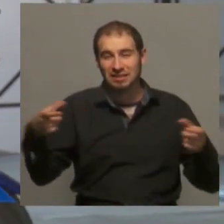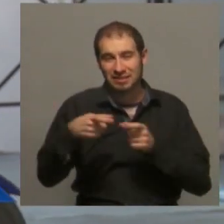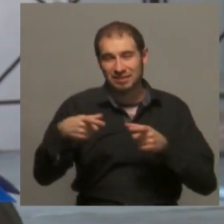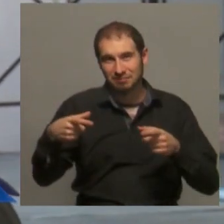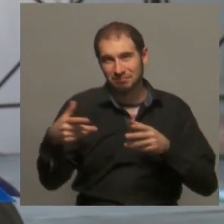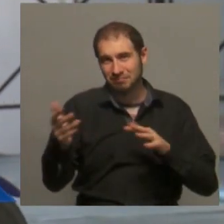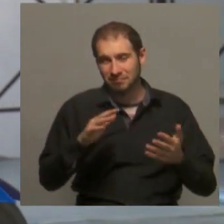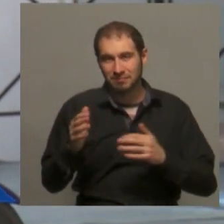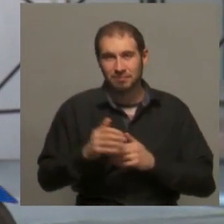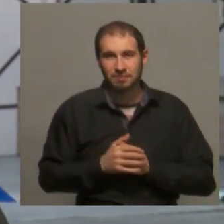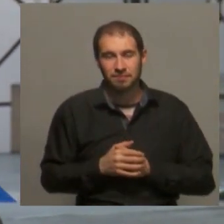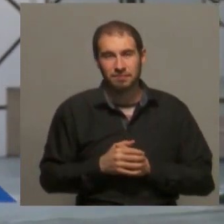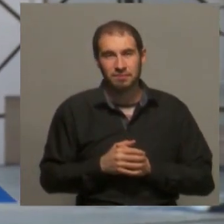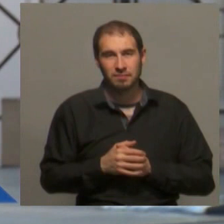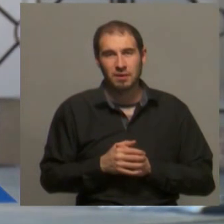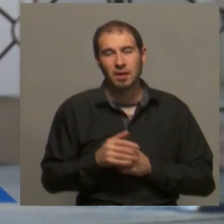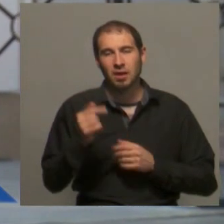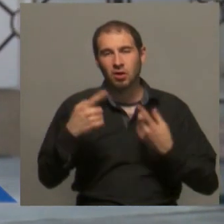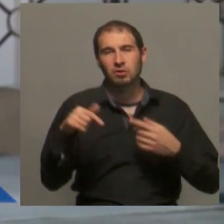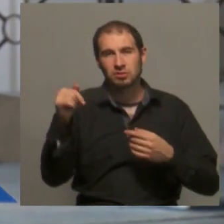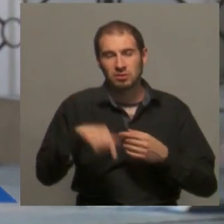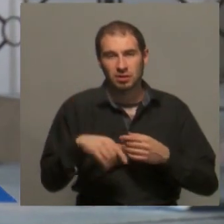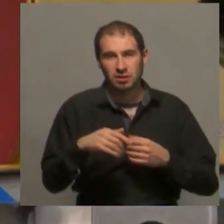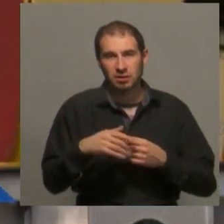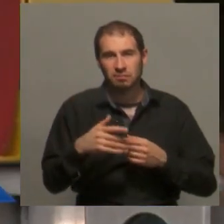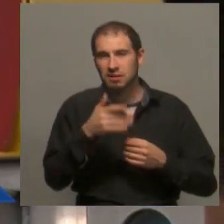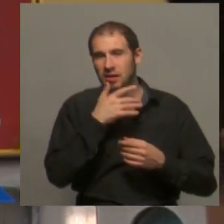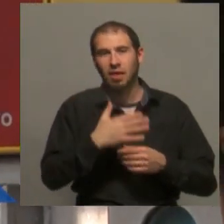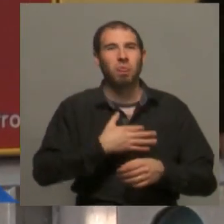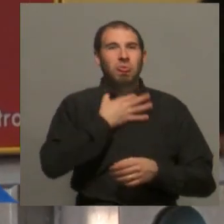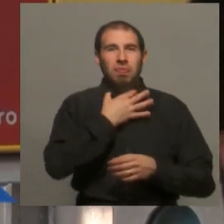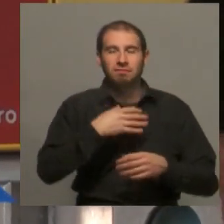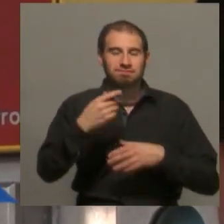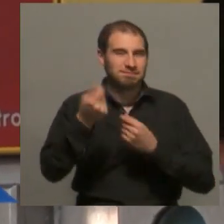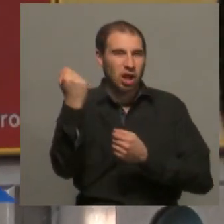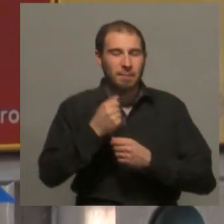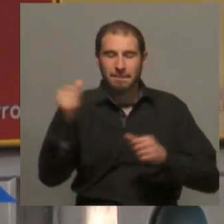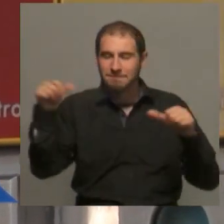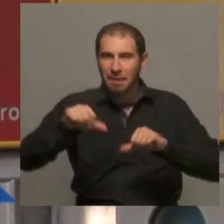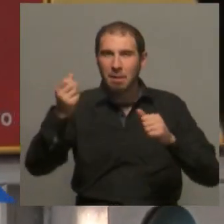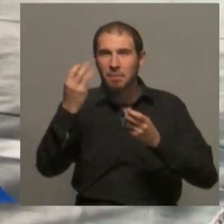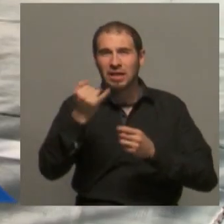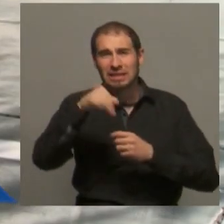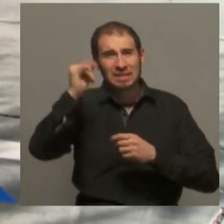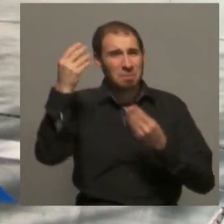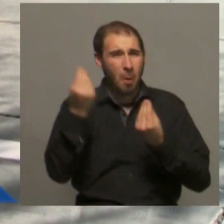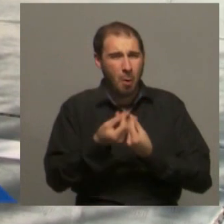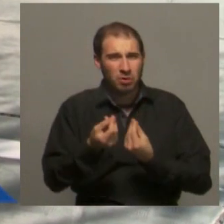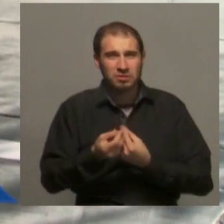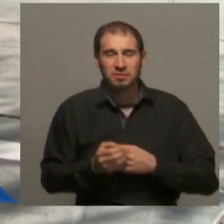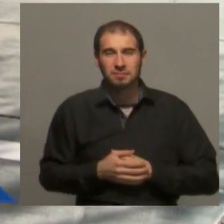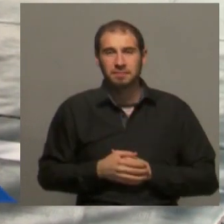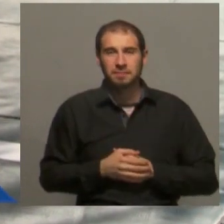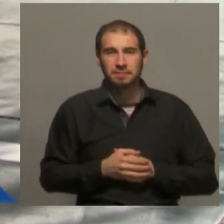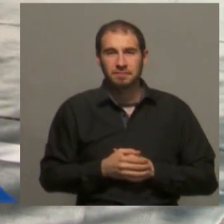empresas vienen de una situación de ahogo financiero muy grande debido a la alta tasa de interés.